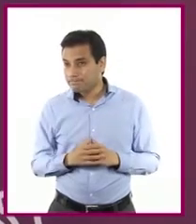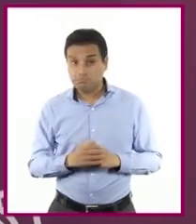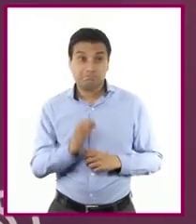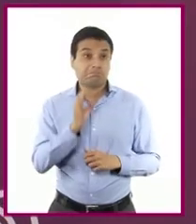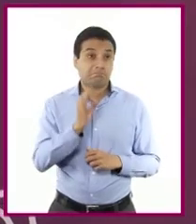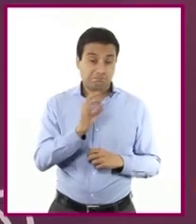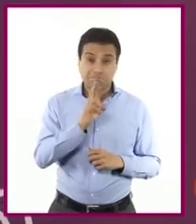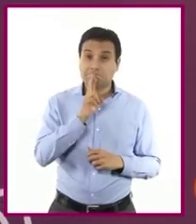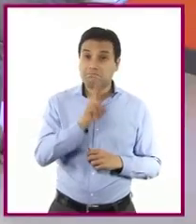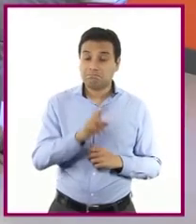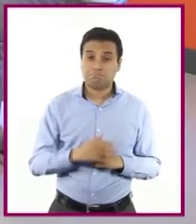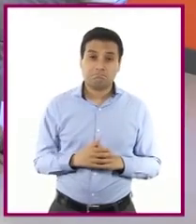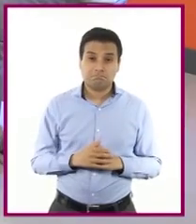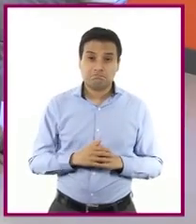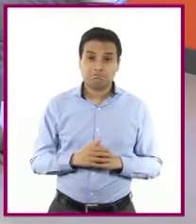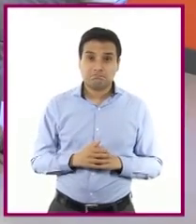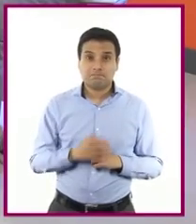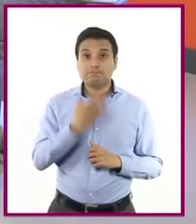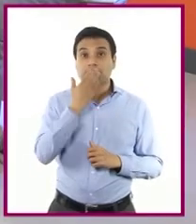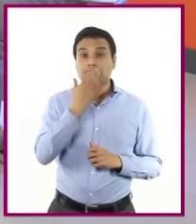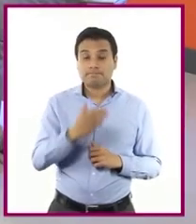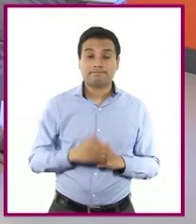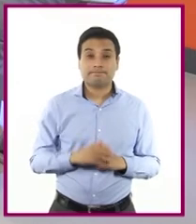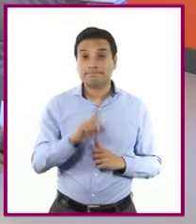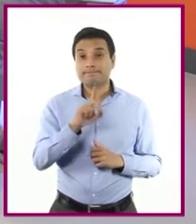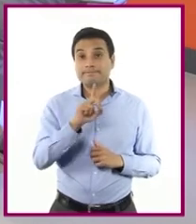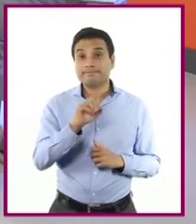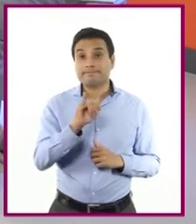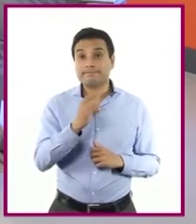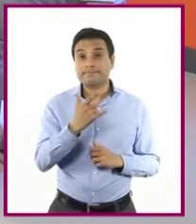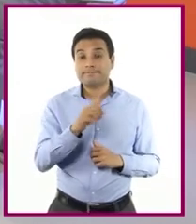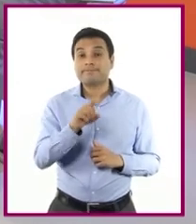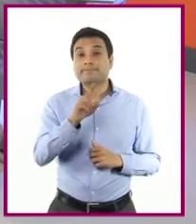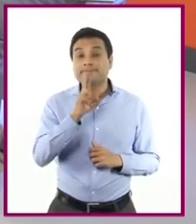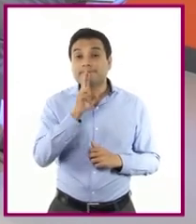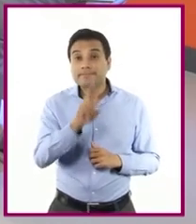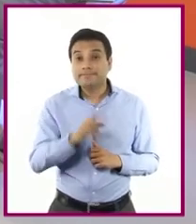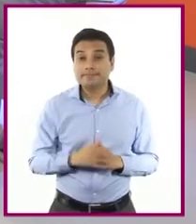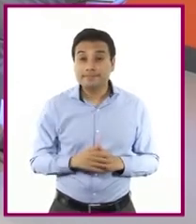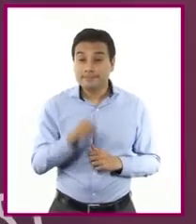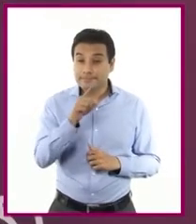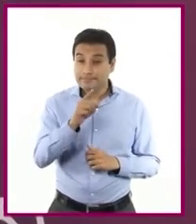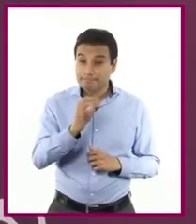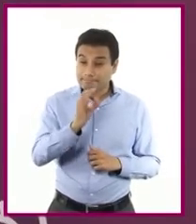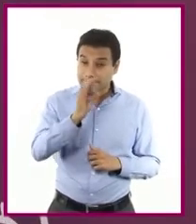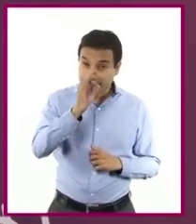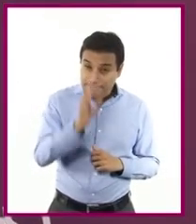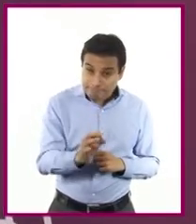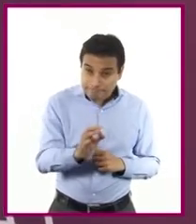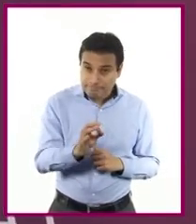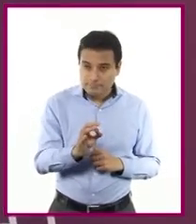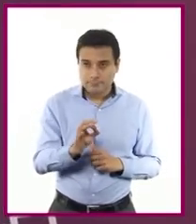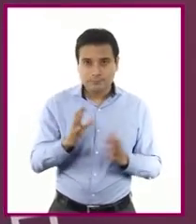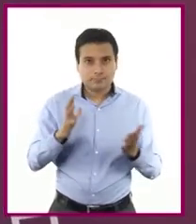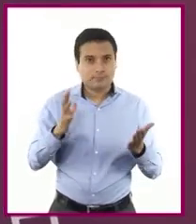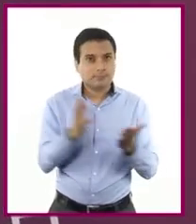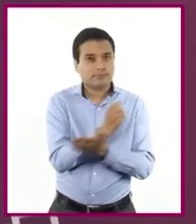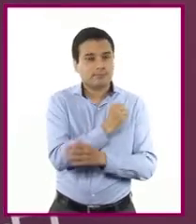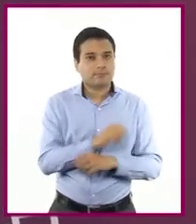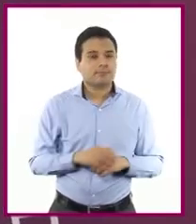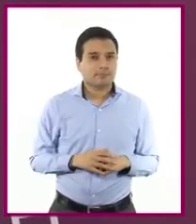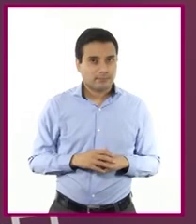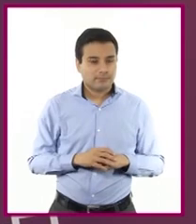Excelente respuesta. Diego David, del equipo de células, si tu respuesta es correcta, le darás el triunfo a tu